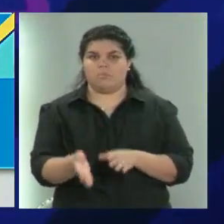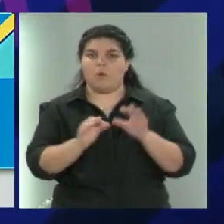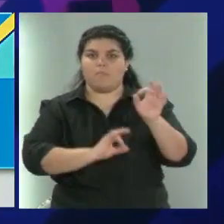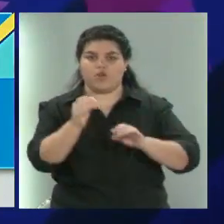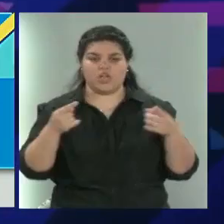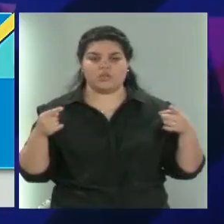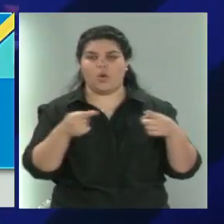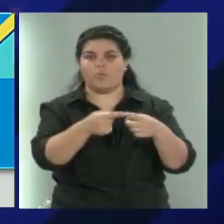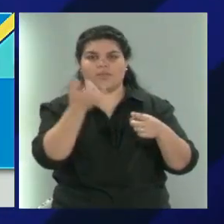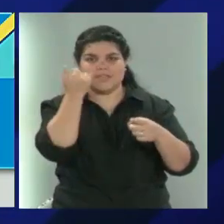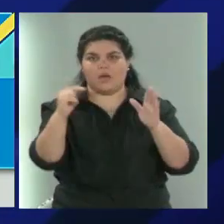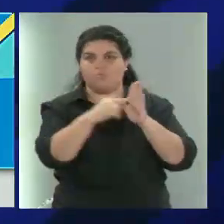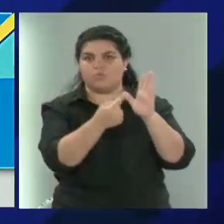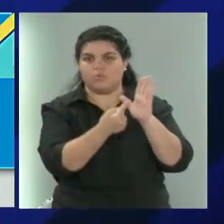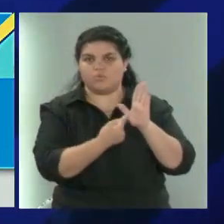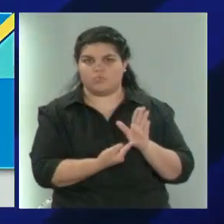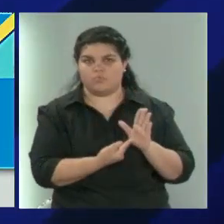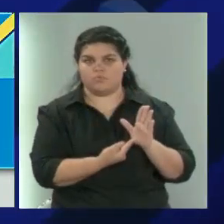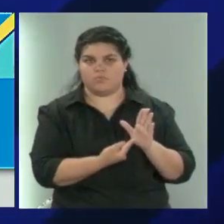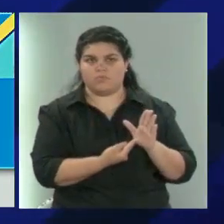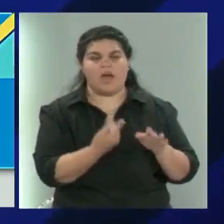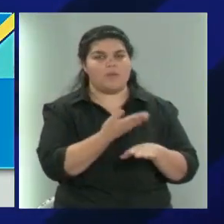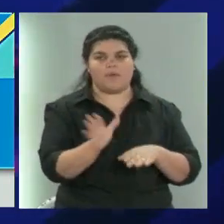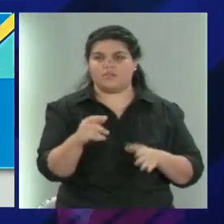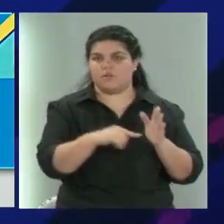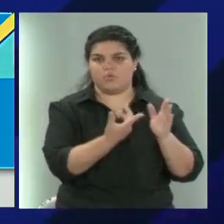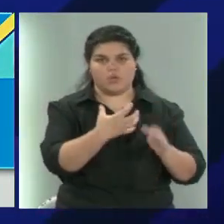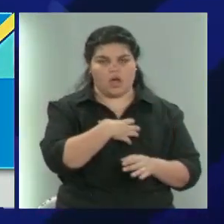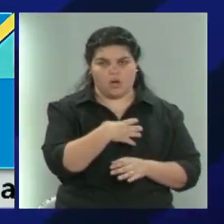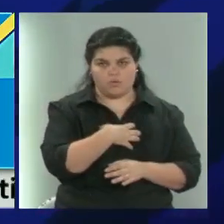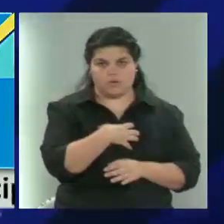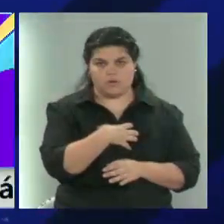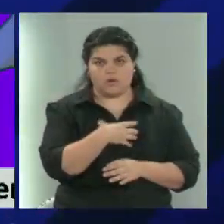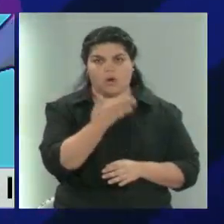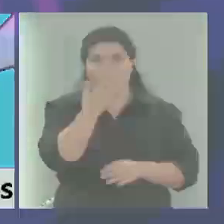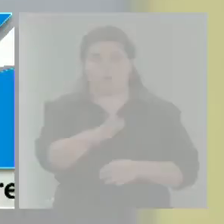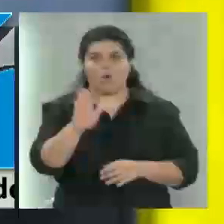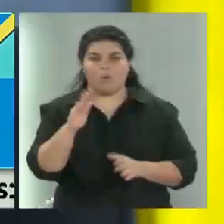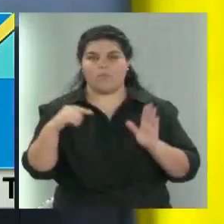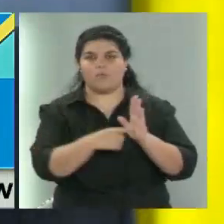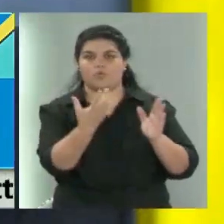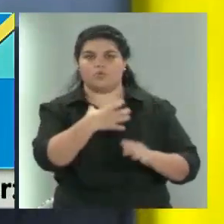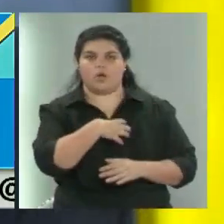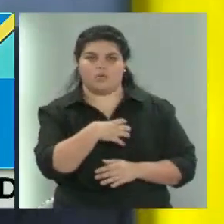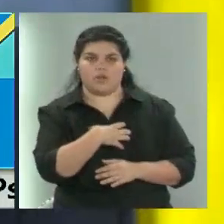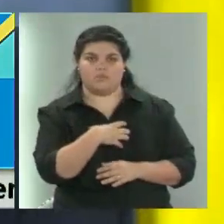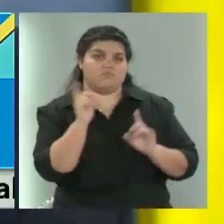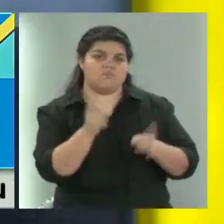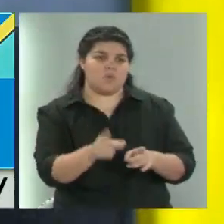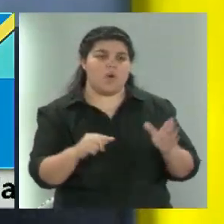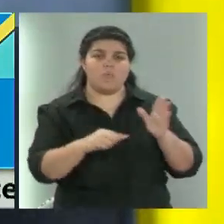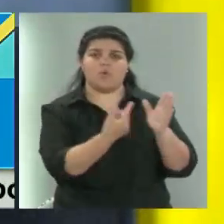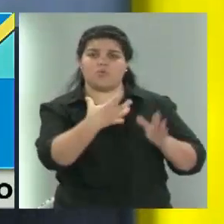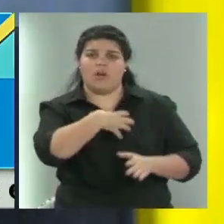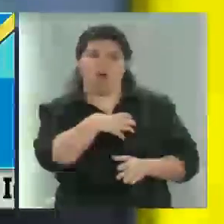proyecto. Mucho más que el ítem aula, por ejemplo. O como complemento del ítem aula. El ítem aula vacío no